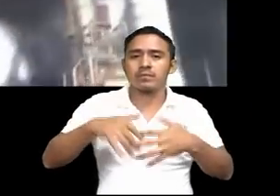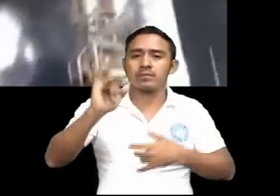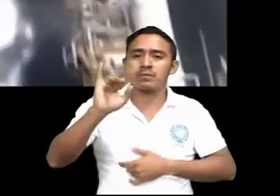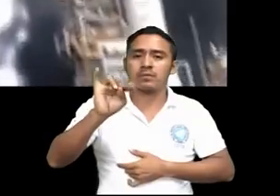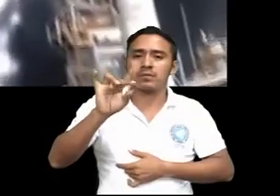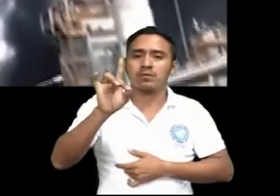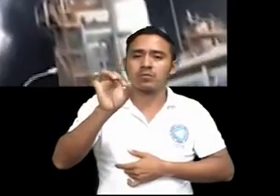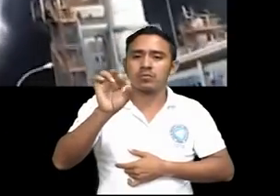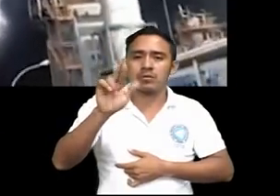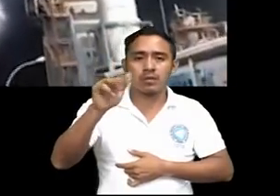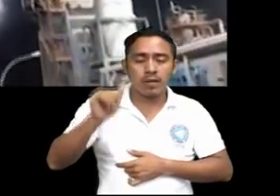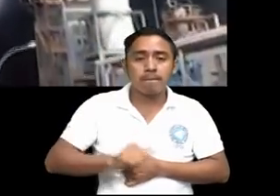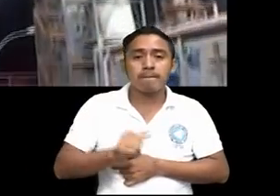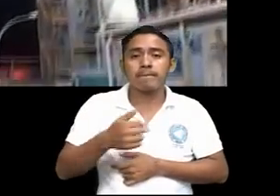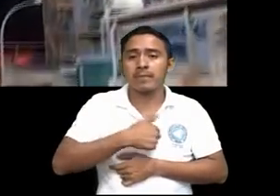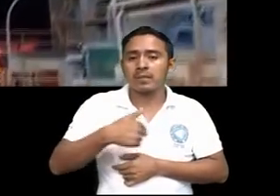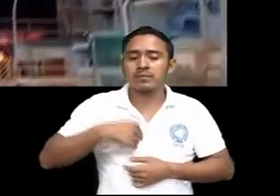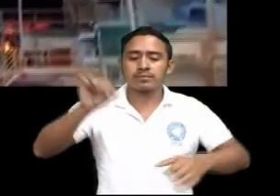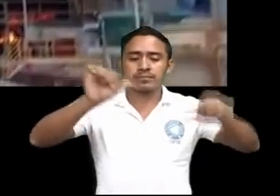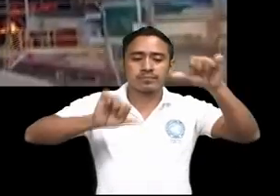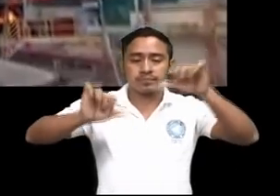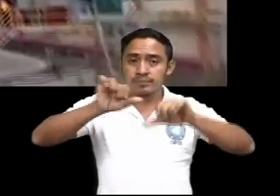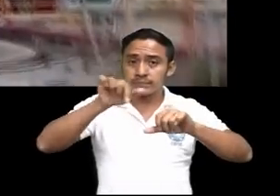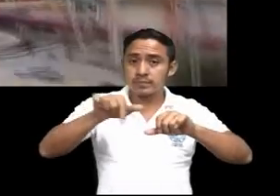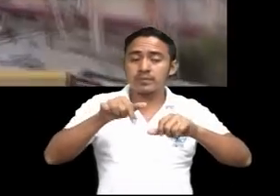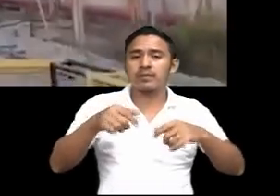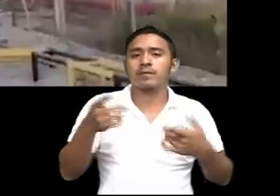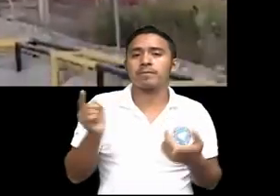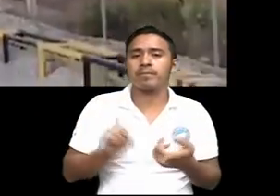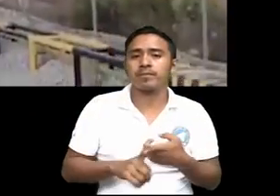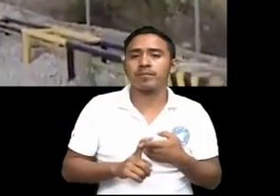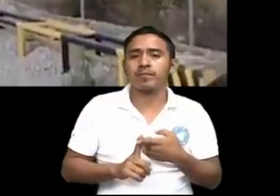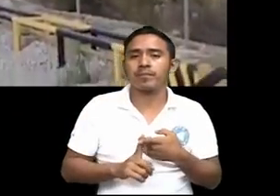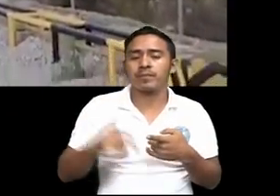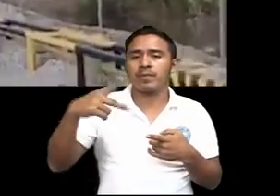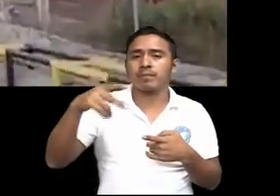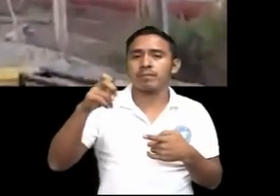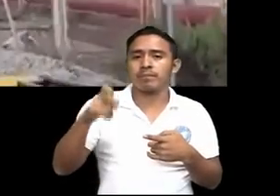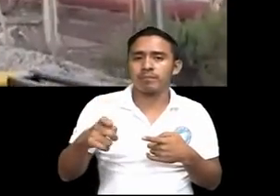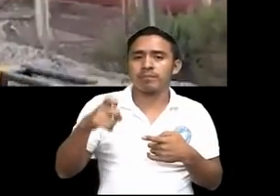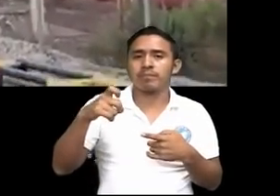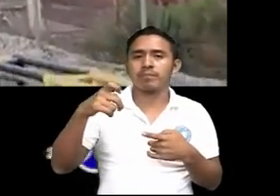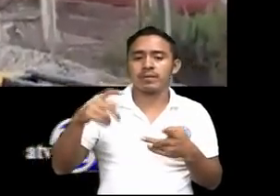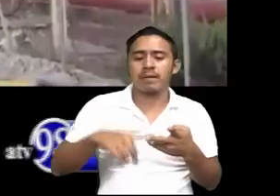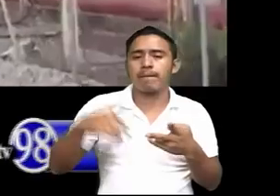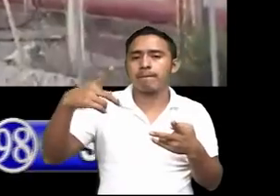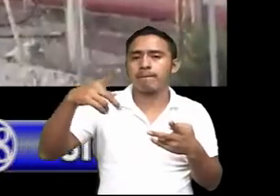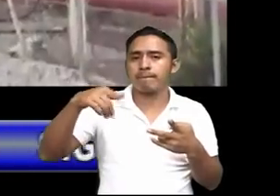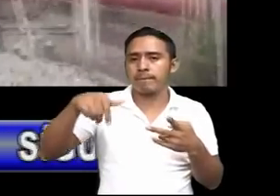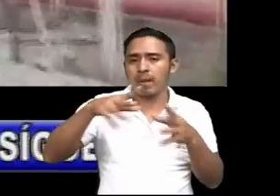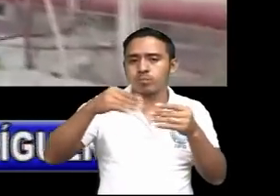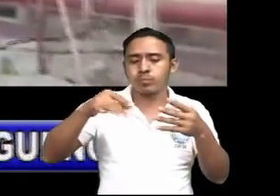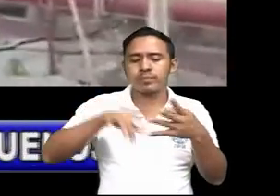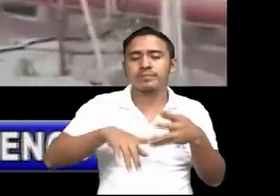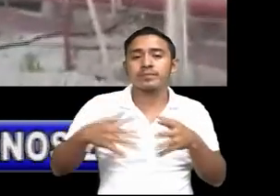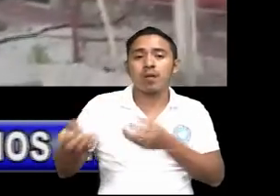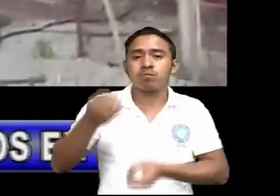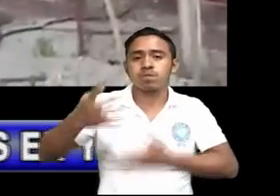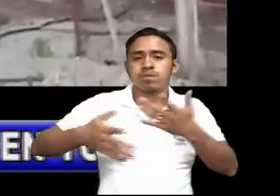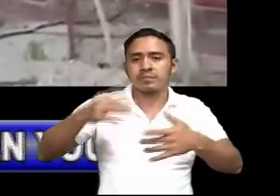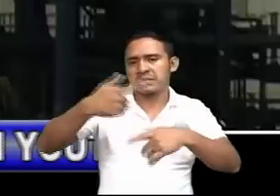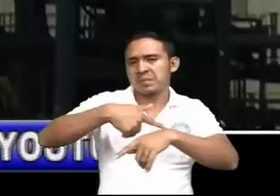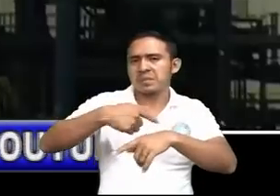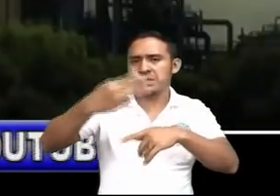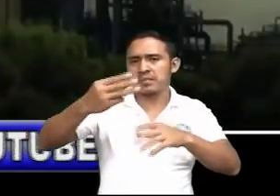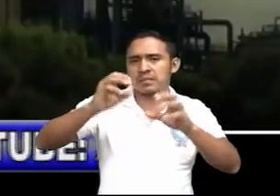dedicada a la fabricación de productos químicos, entre los que destacan PET para plásticos y fibras. El fuego inició poco después de las 3 de la